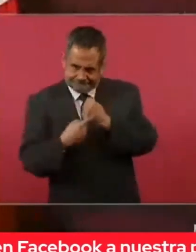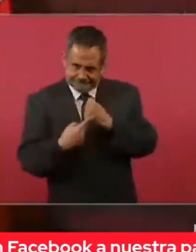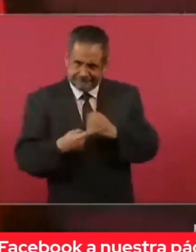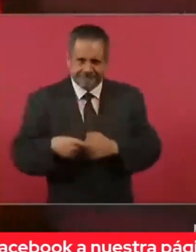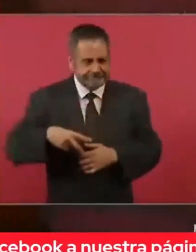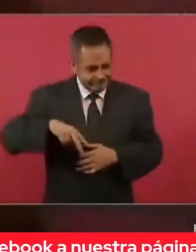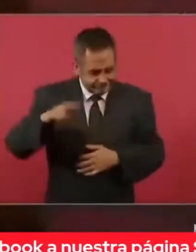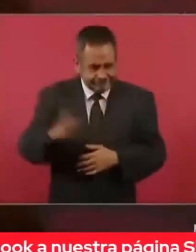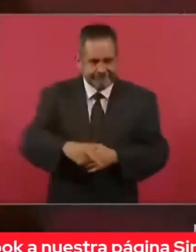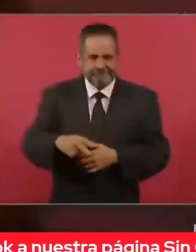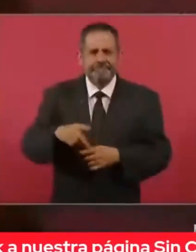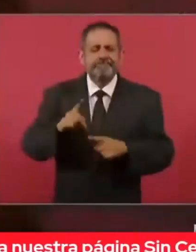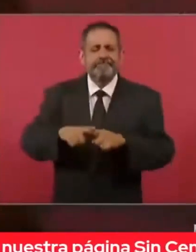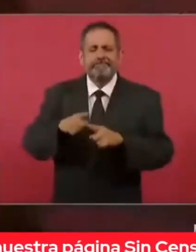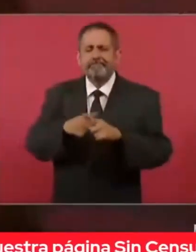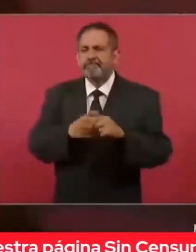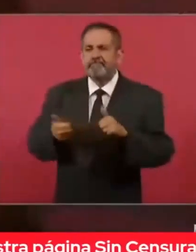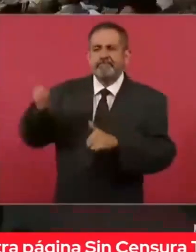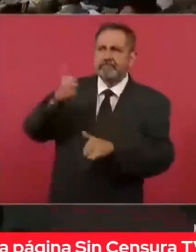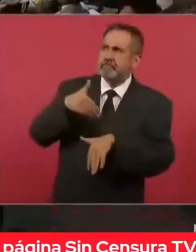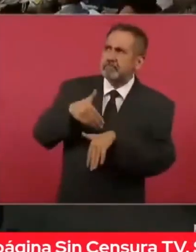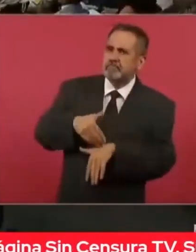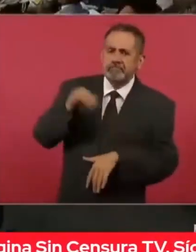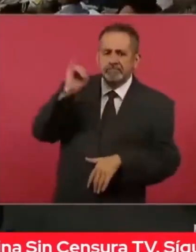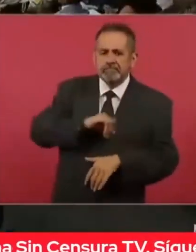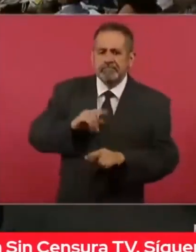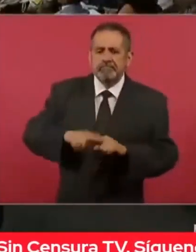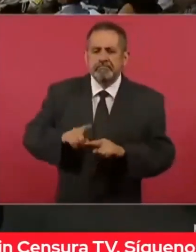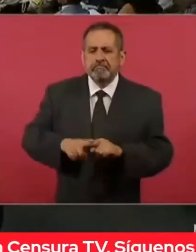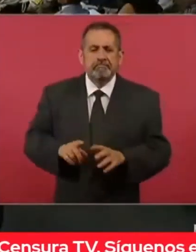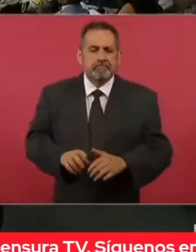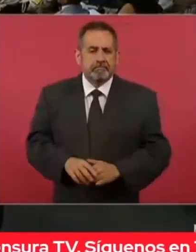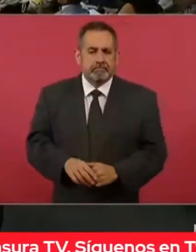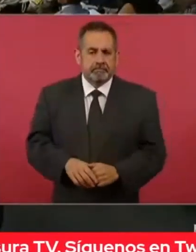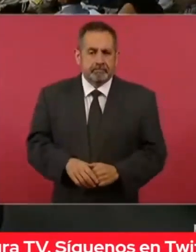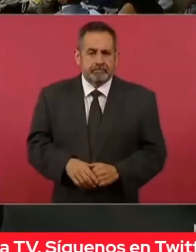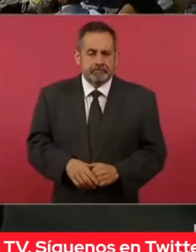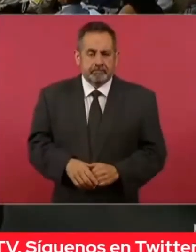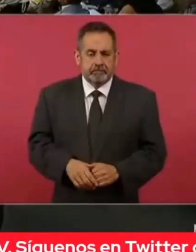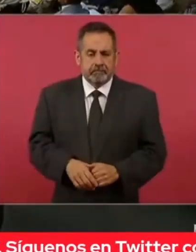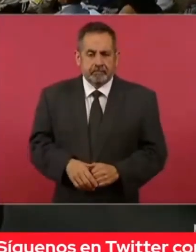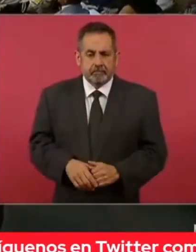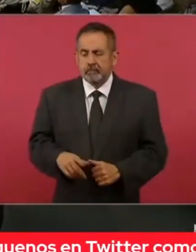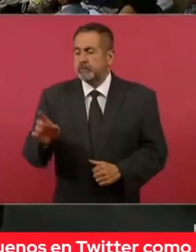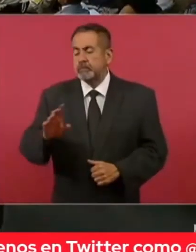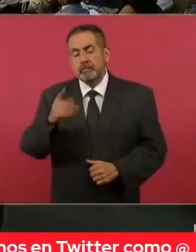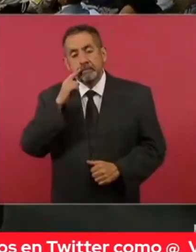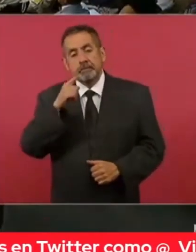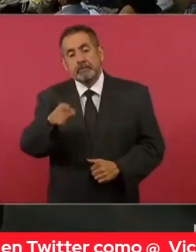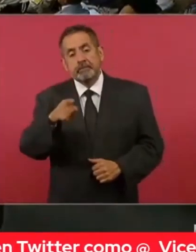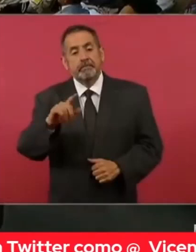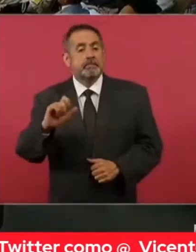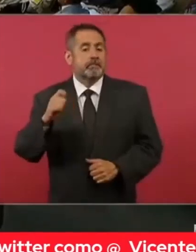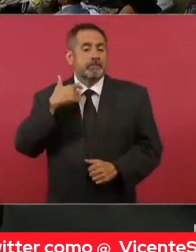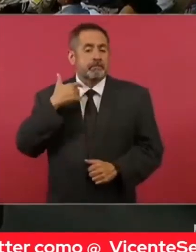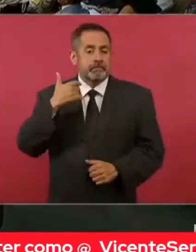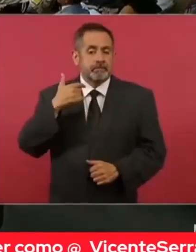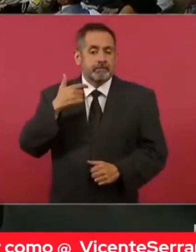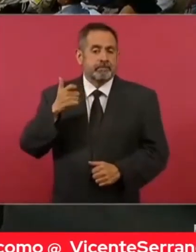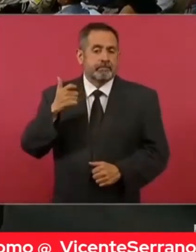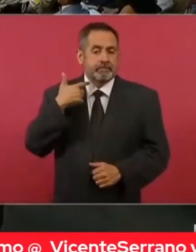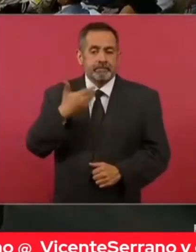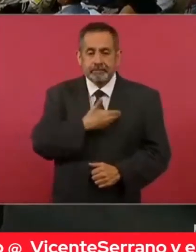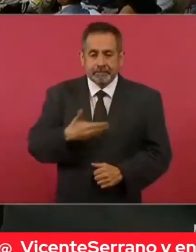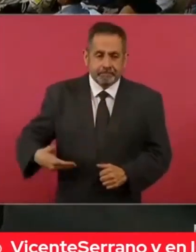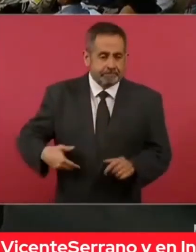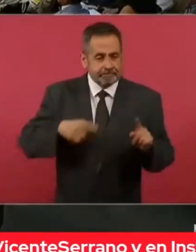trabaja en realidad no el del todos los sexenes